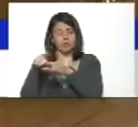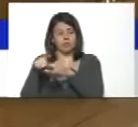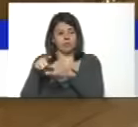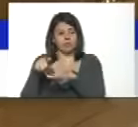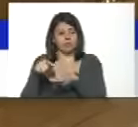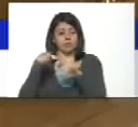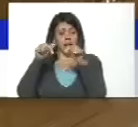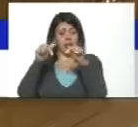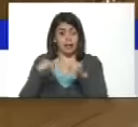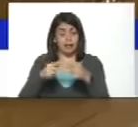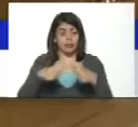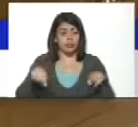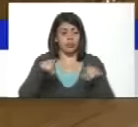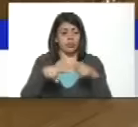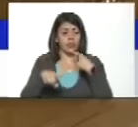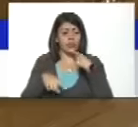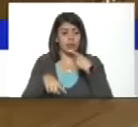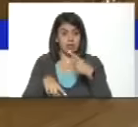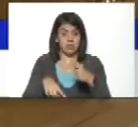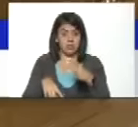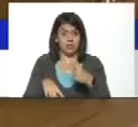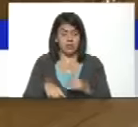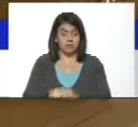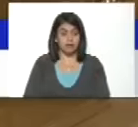Aquí ocurrió eso y yo debo decirlo,